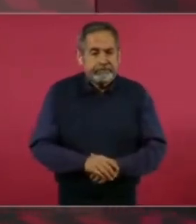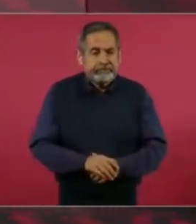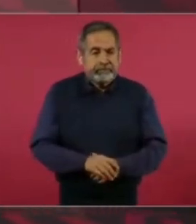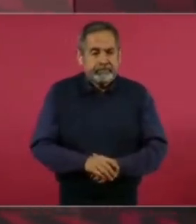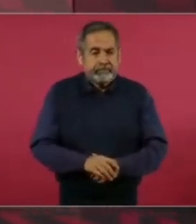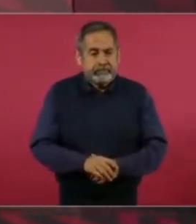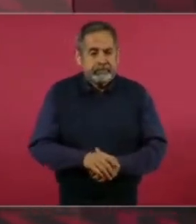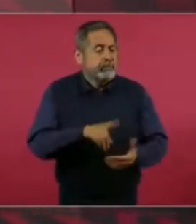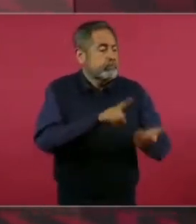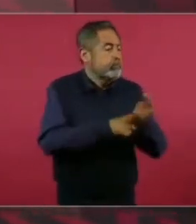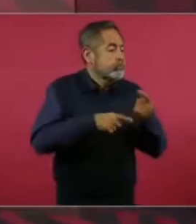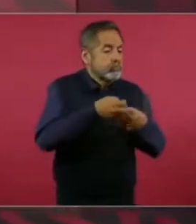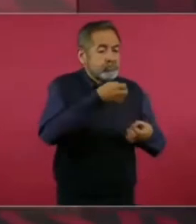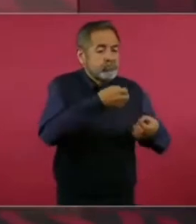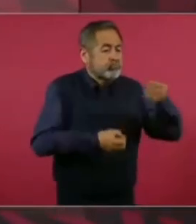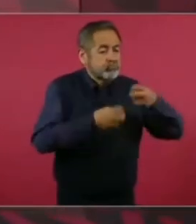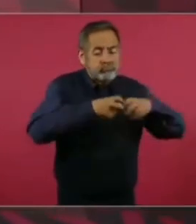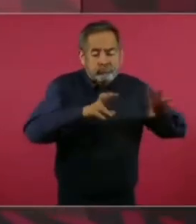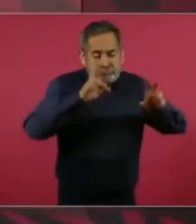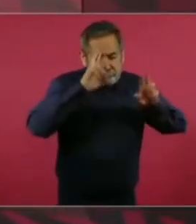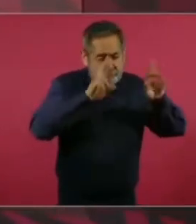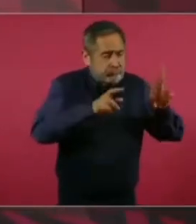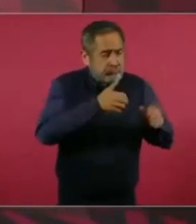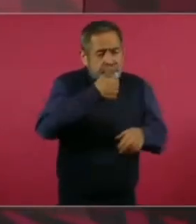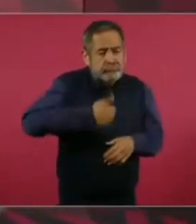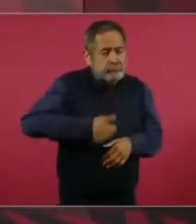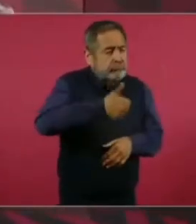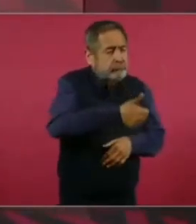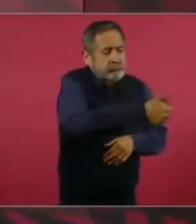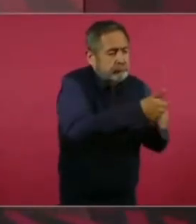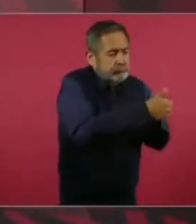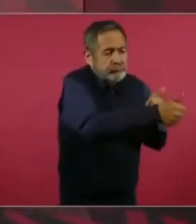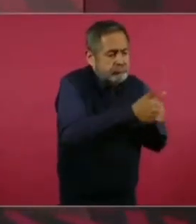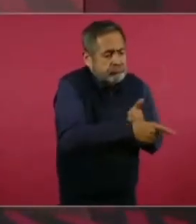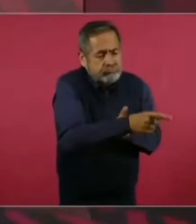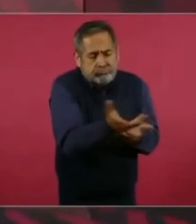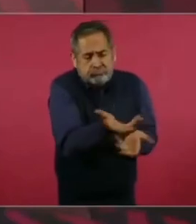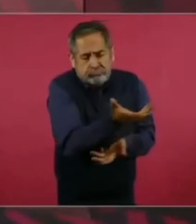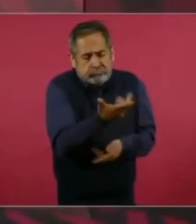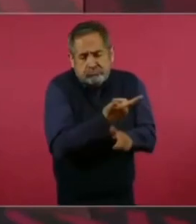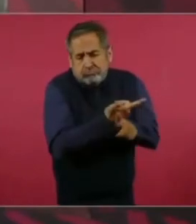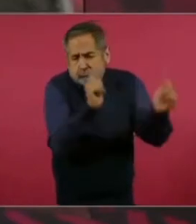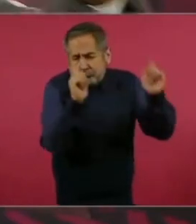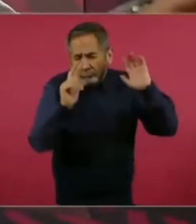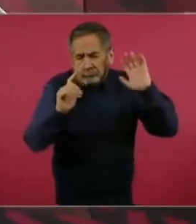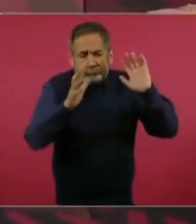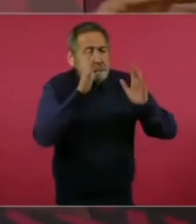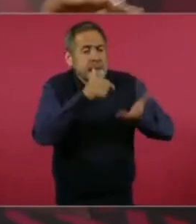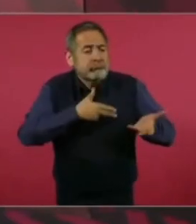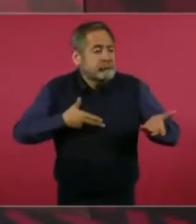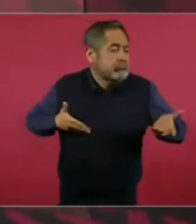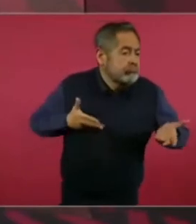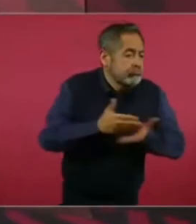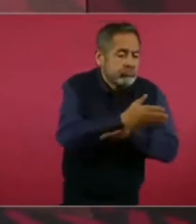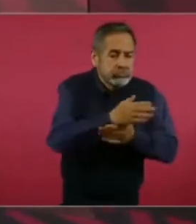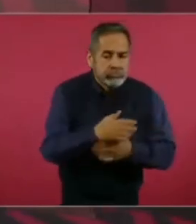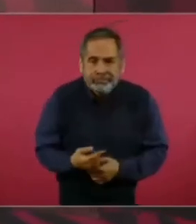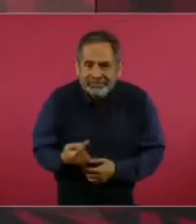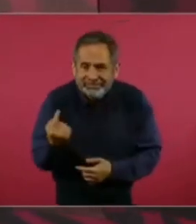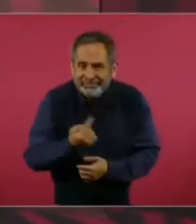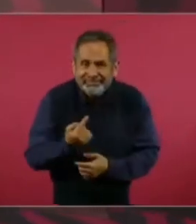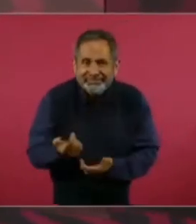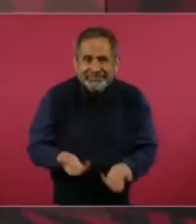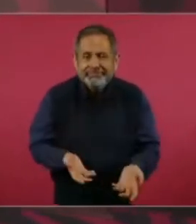los jueces son autónomos y pueden hacer lo que quieran.